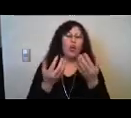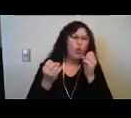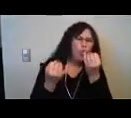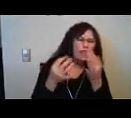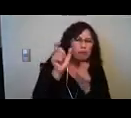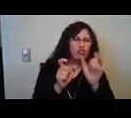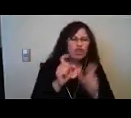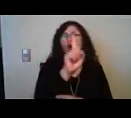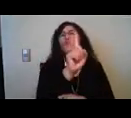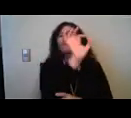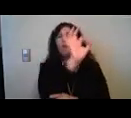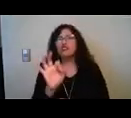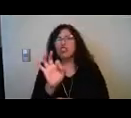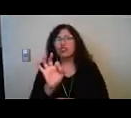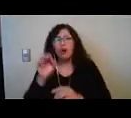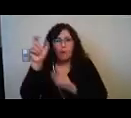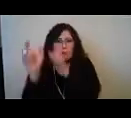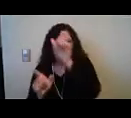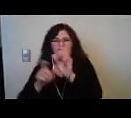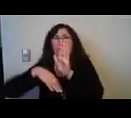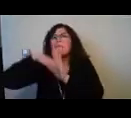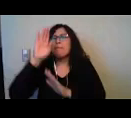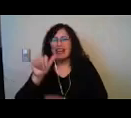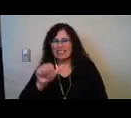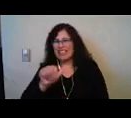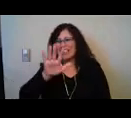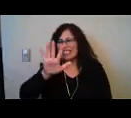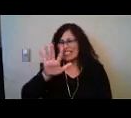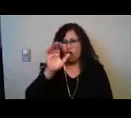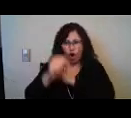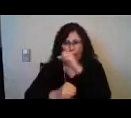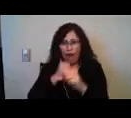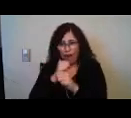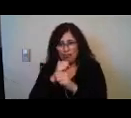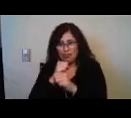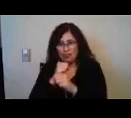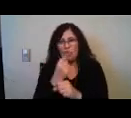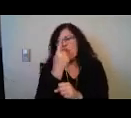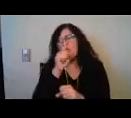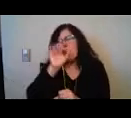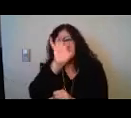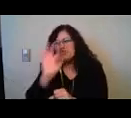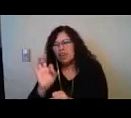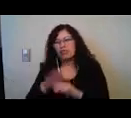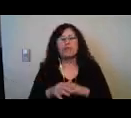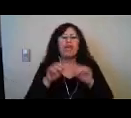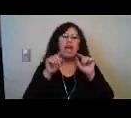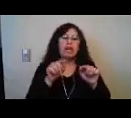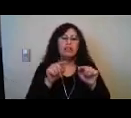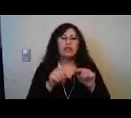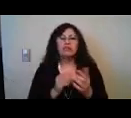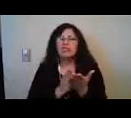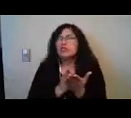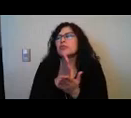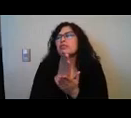de las personas mayores de 65 años de todo el país, ¿ya? Y el proceso se relaciona con la degeneración